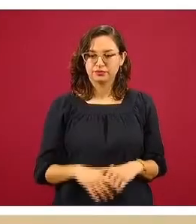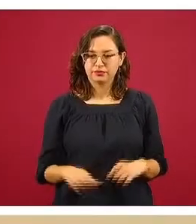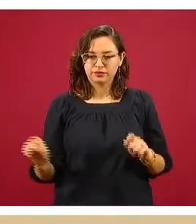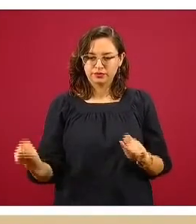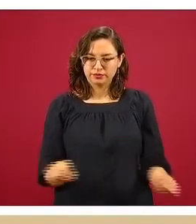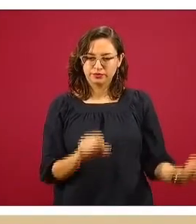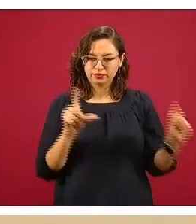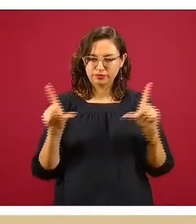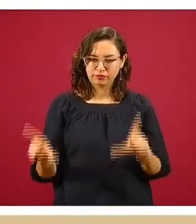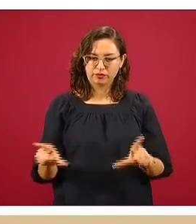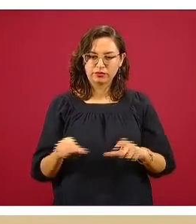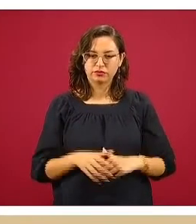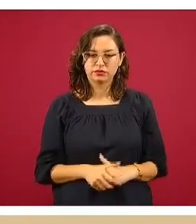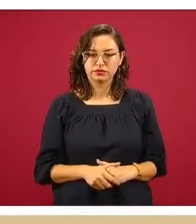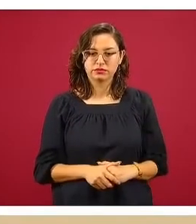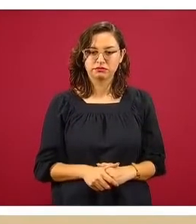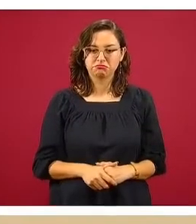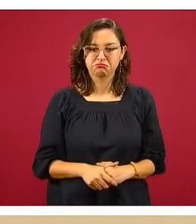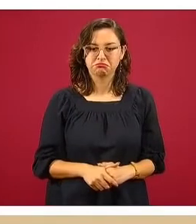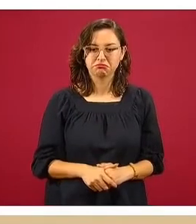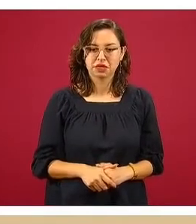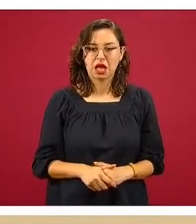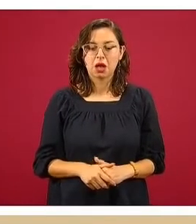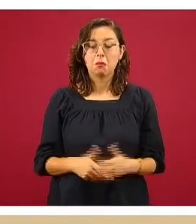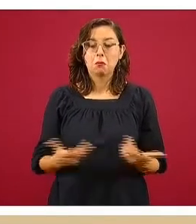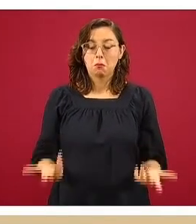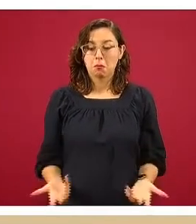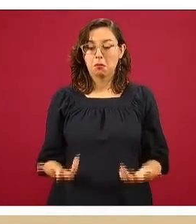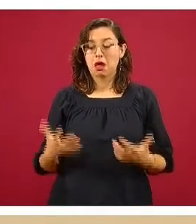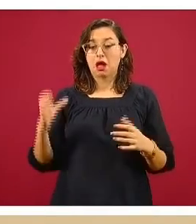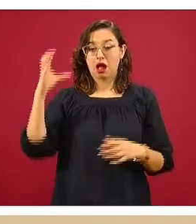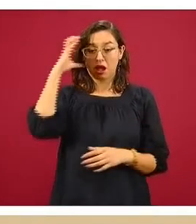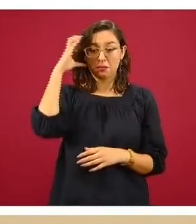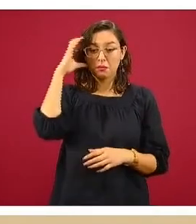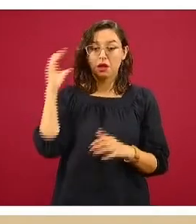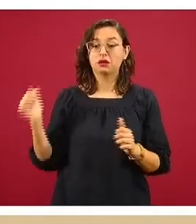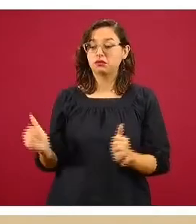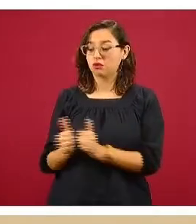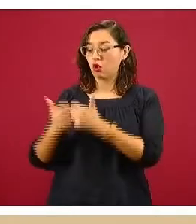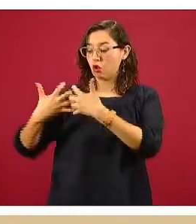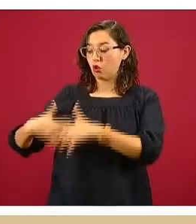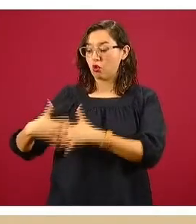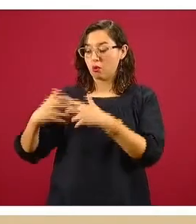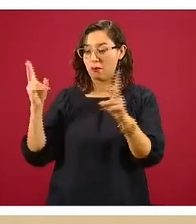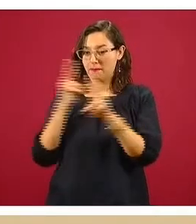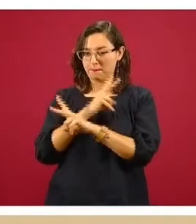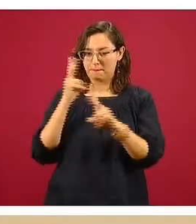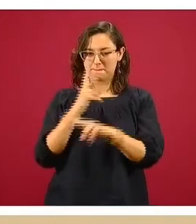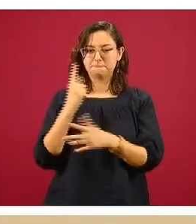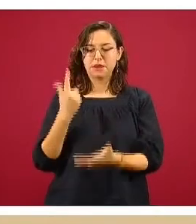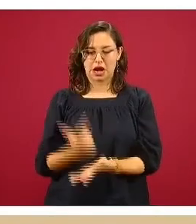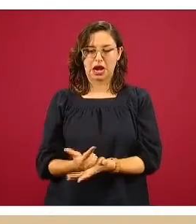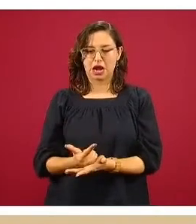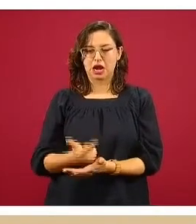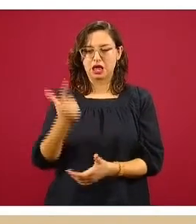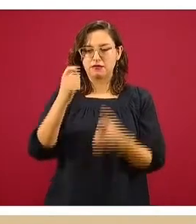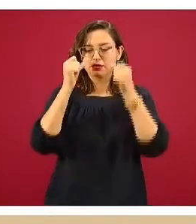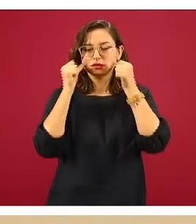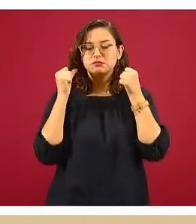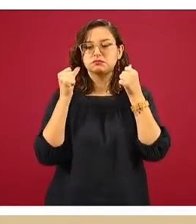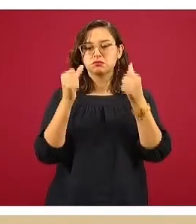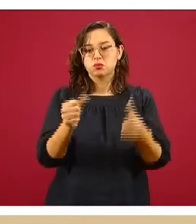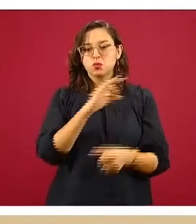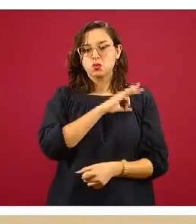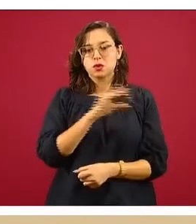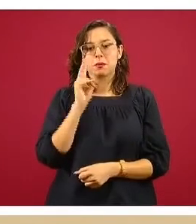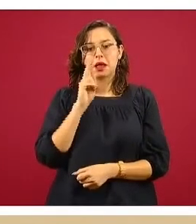siguiente diapositiva, nos enfocamos en las camas con ventilador para los pacientes más graves y podemos ver un estado